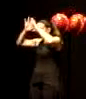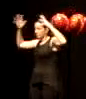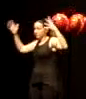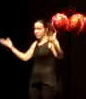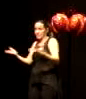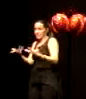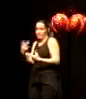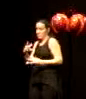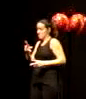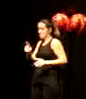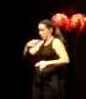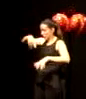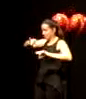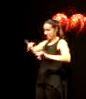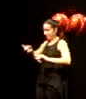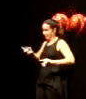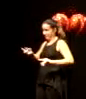no valemos nada,